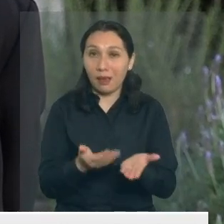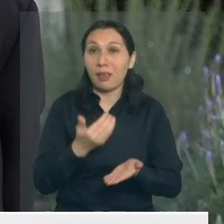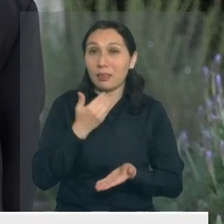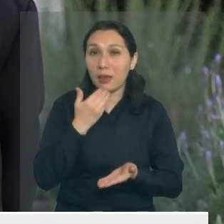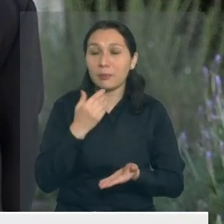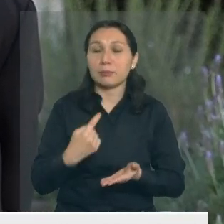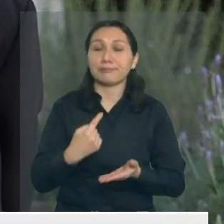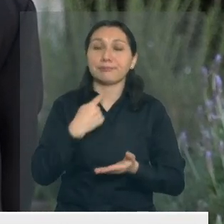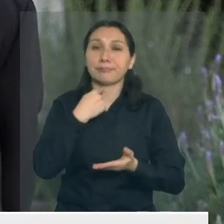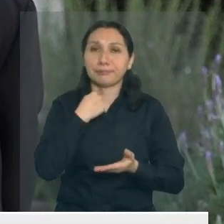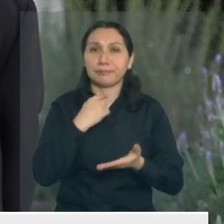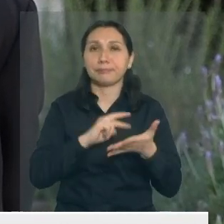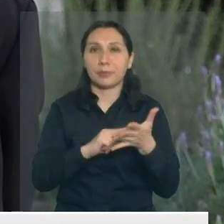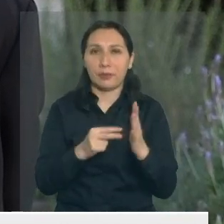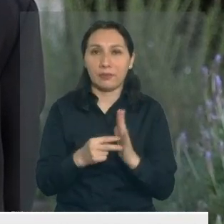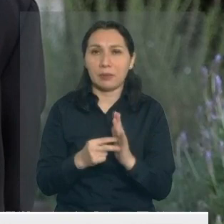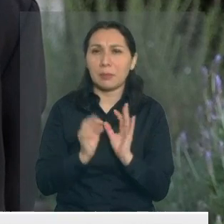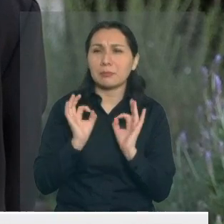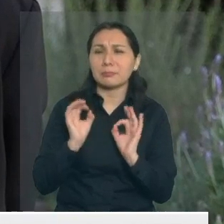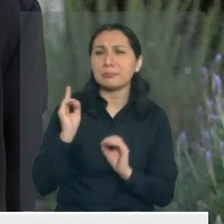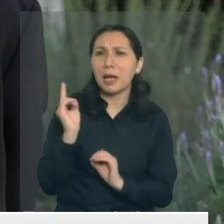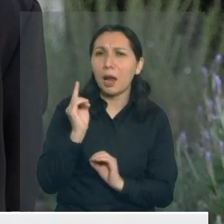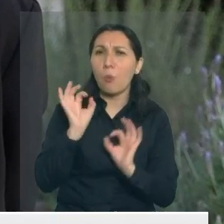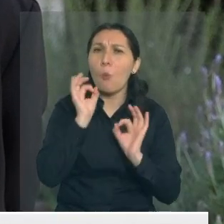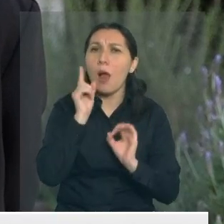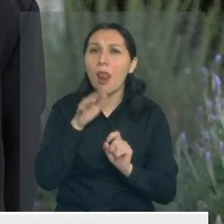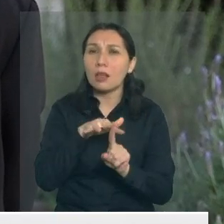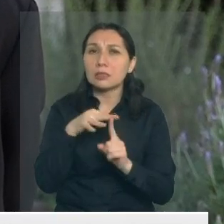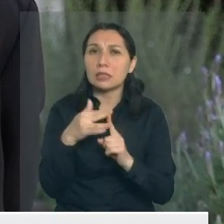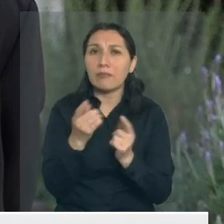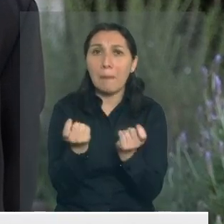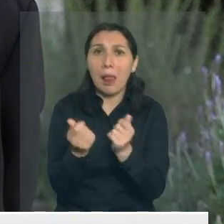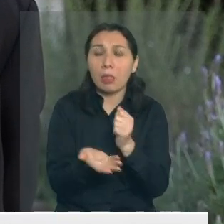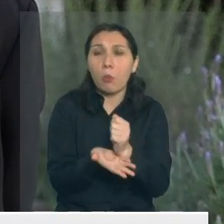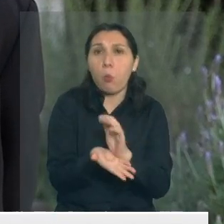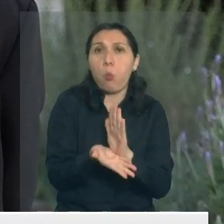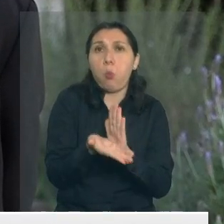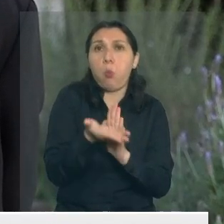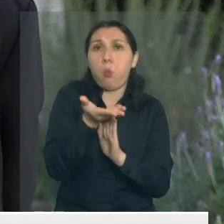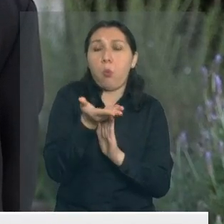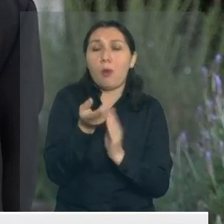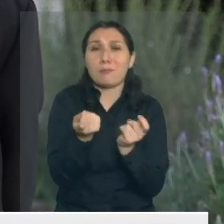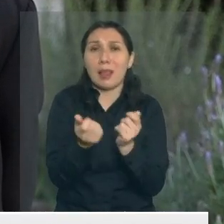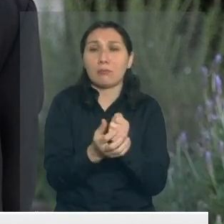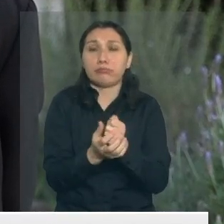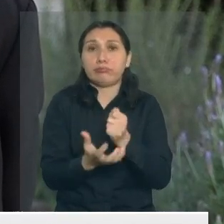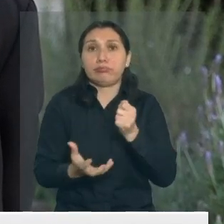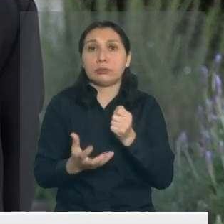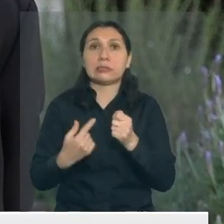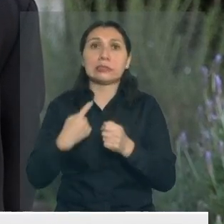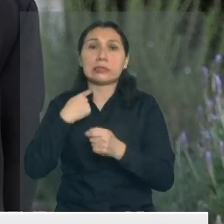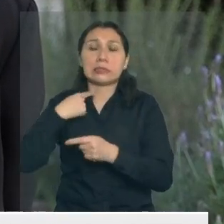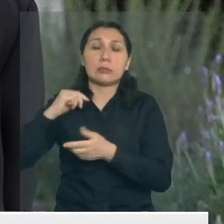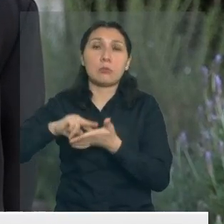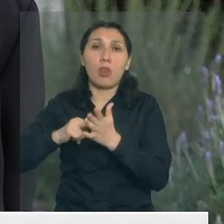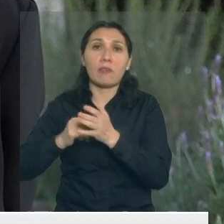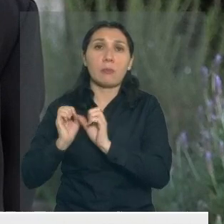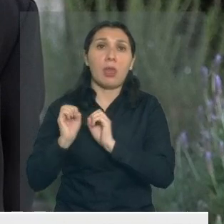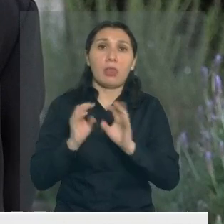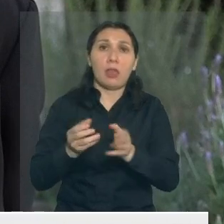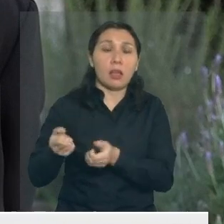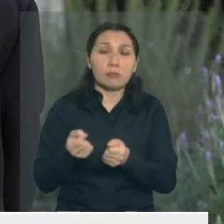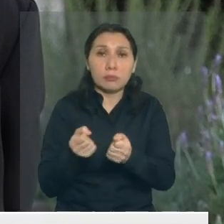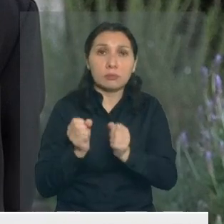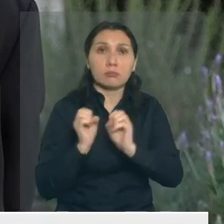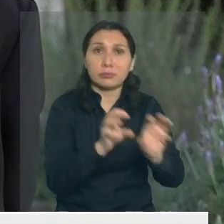esto también los termina afectando. Particularmente en el contexto inflacionario, tener impacto en la cadena de abastecimiento puede